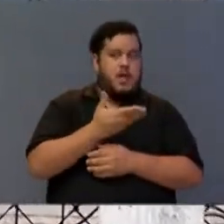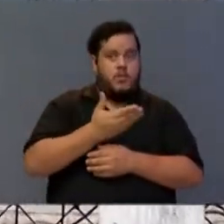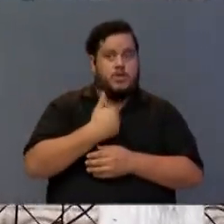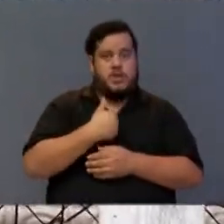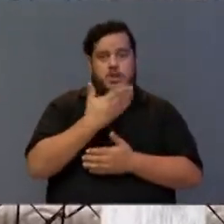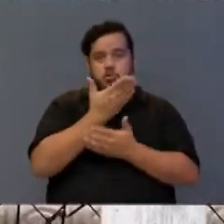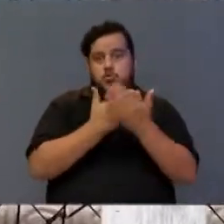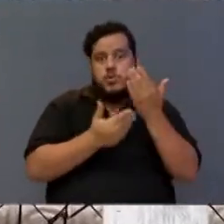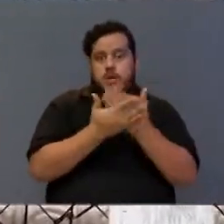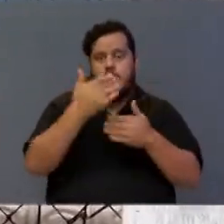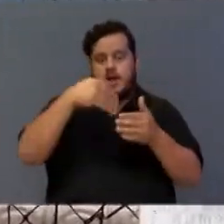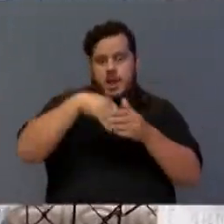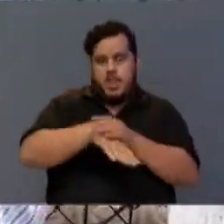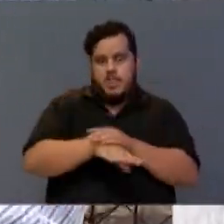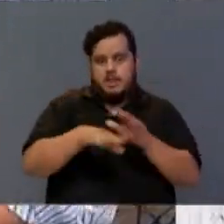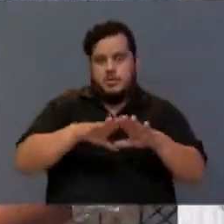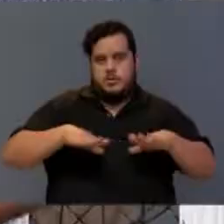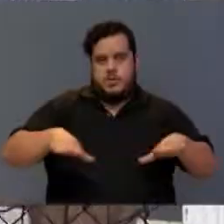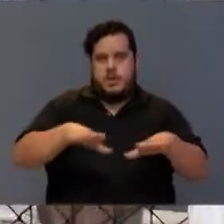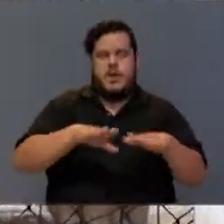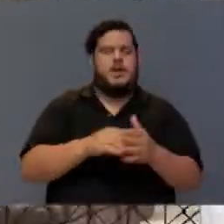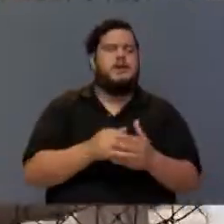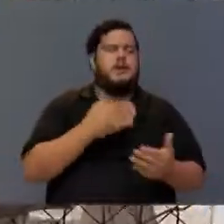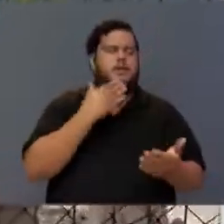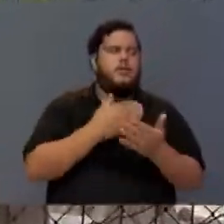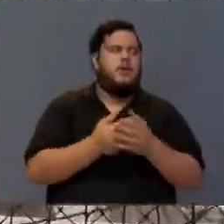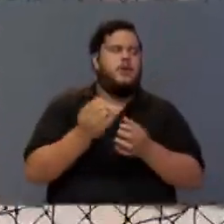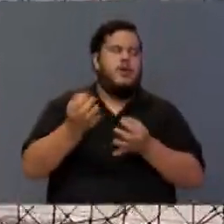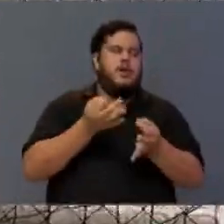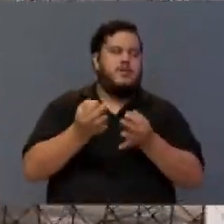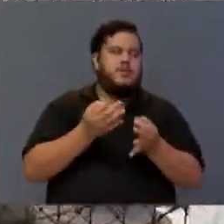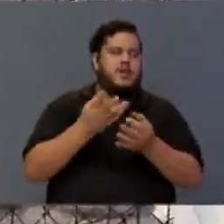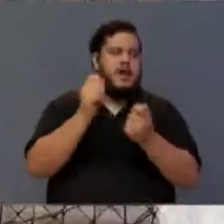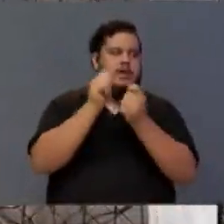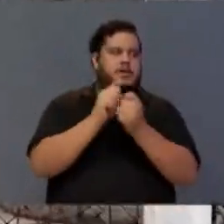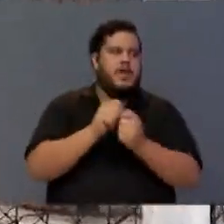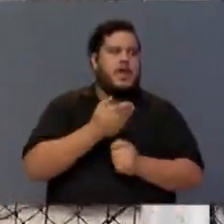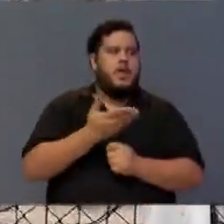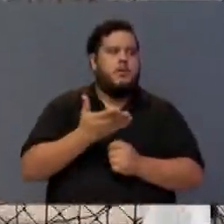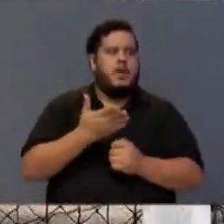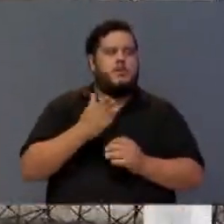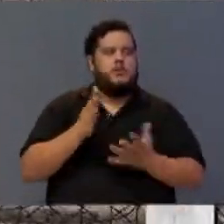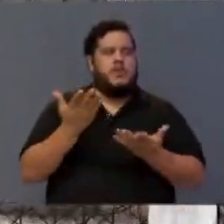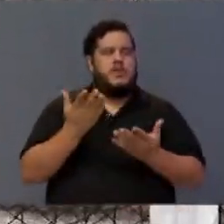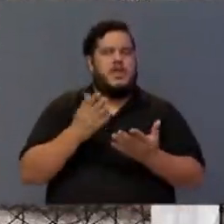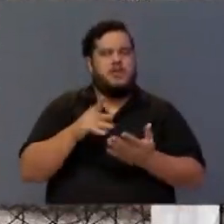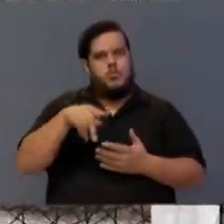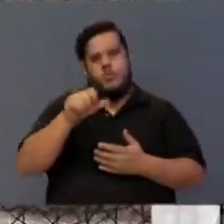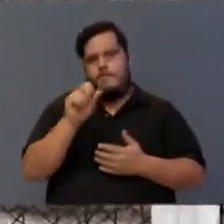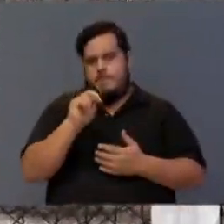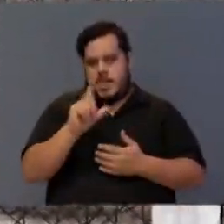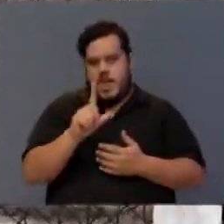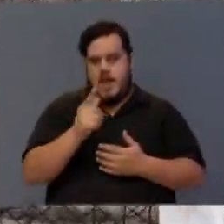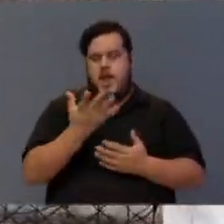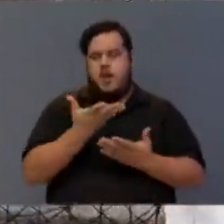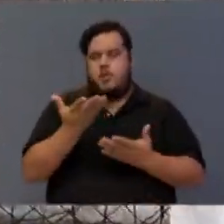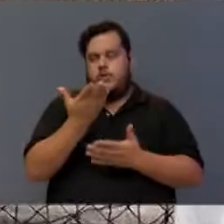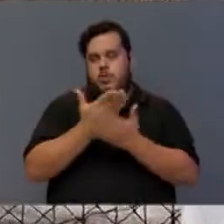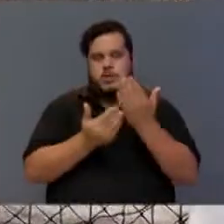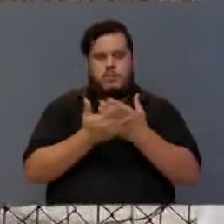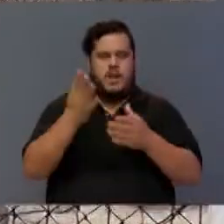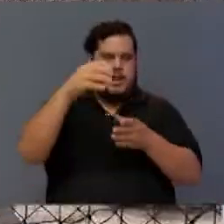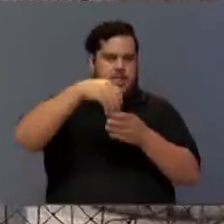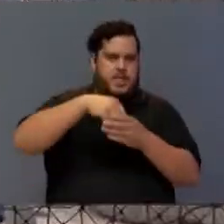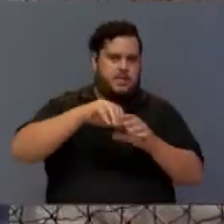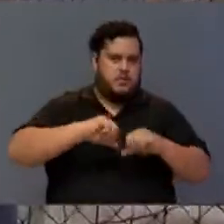mano dentro del área de ricardo que tal bueno explicar y detallar cuando tiene que apretarse penal cuando hay una mano dentro del área bueno primero que